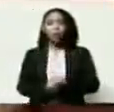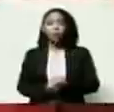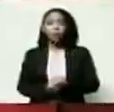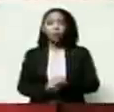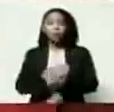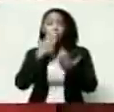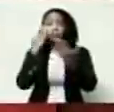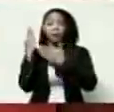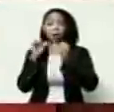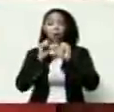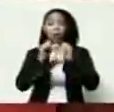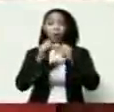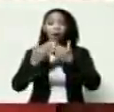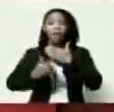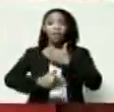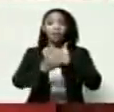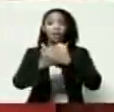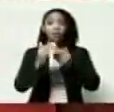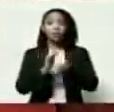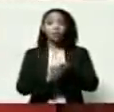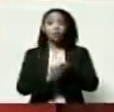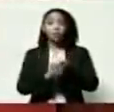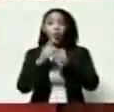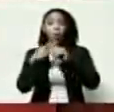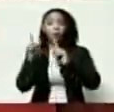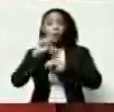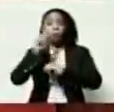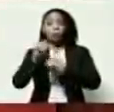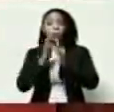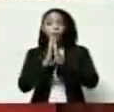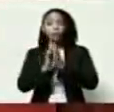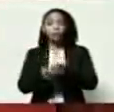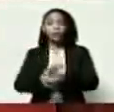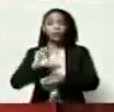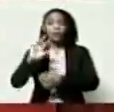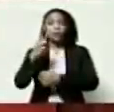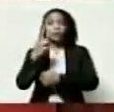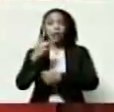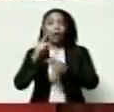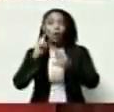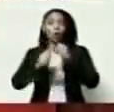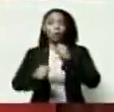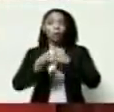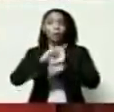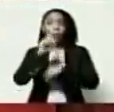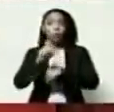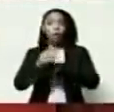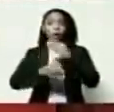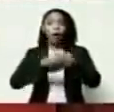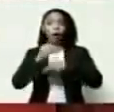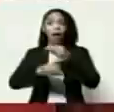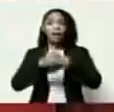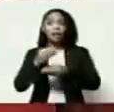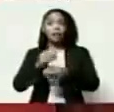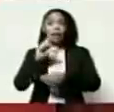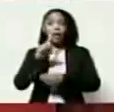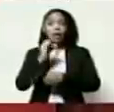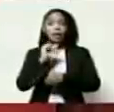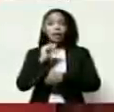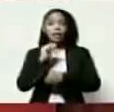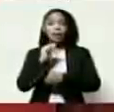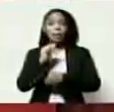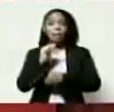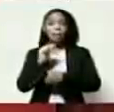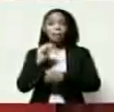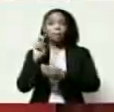Así que seguimos avanzando. Siguiente pregunta, por favor. La tercera y última pregunta la realiza Liz Flores por